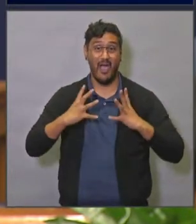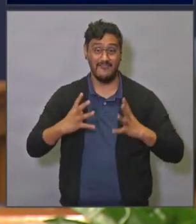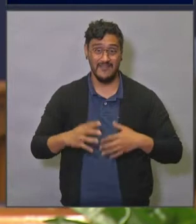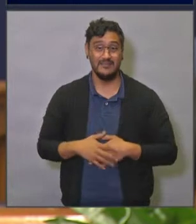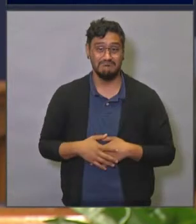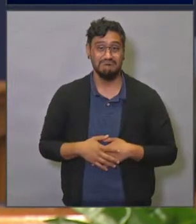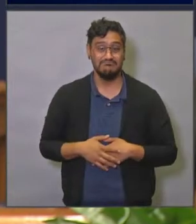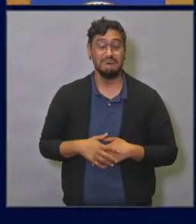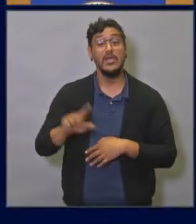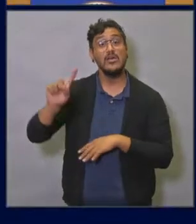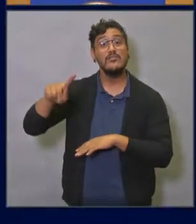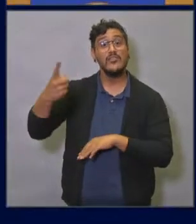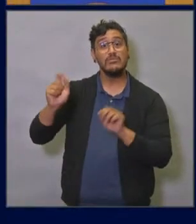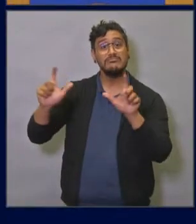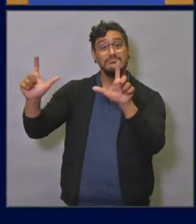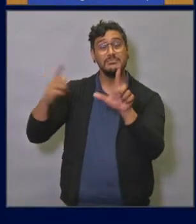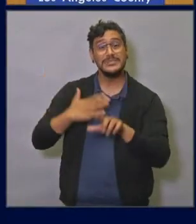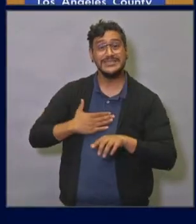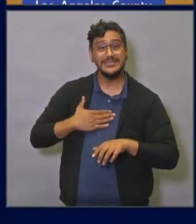the first slide, please?